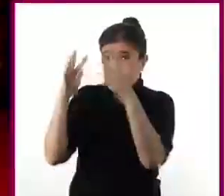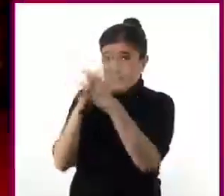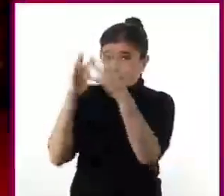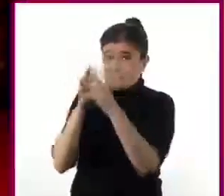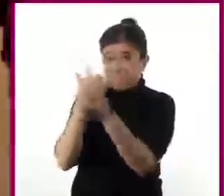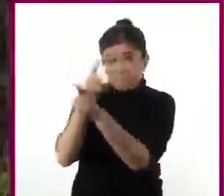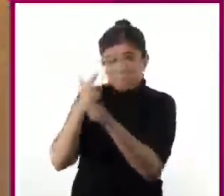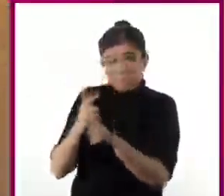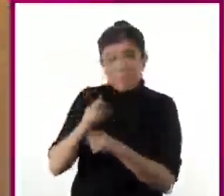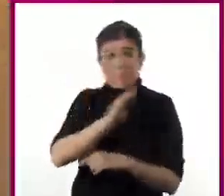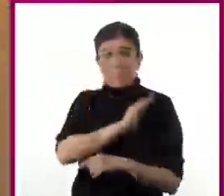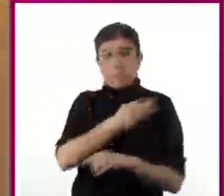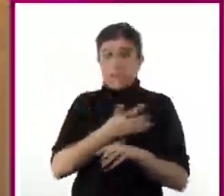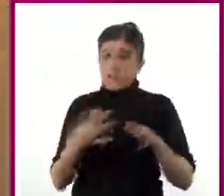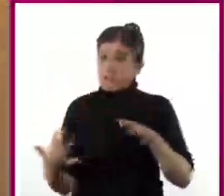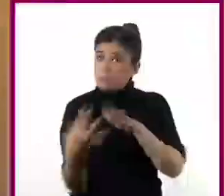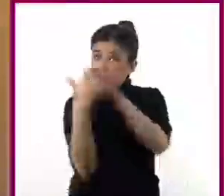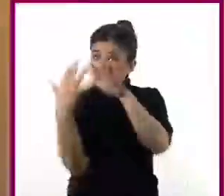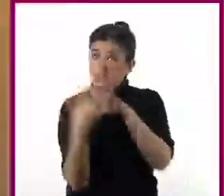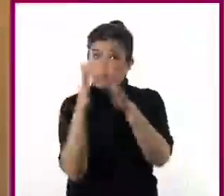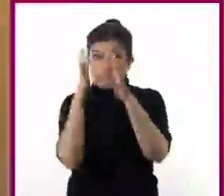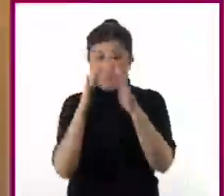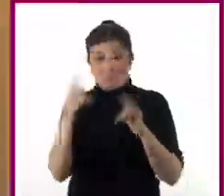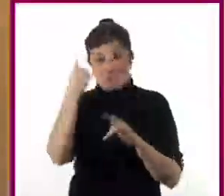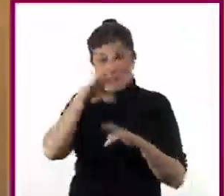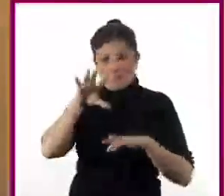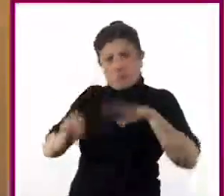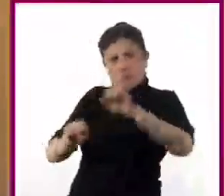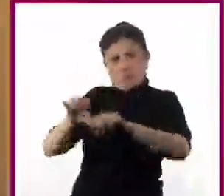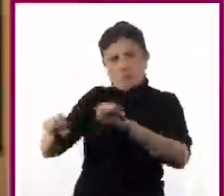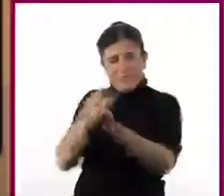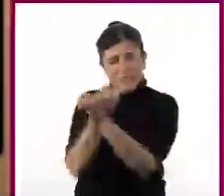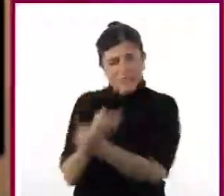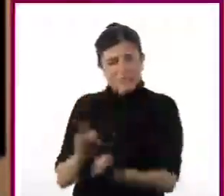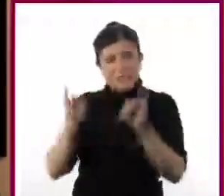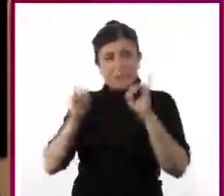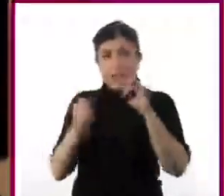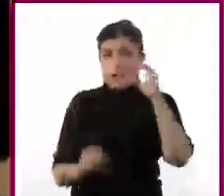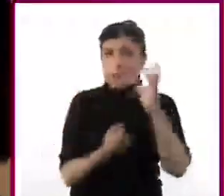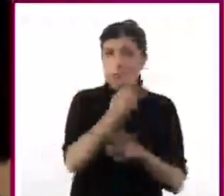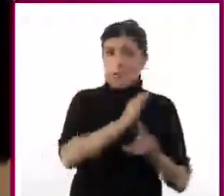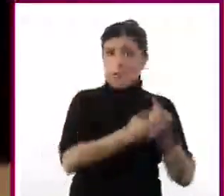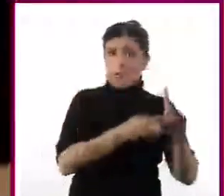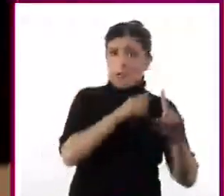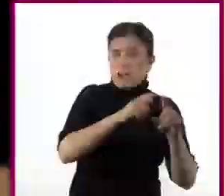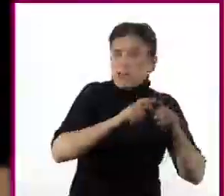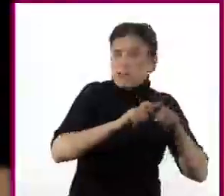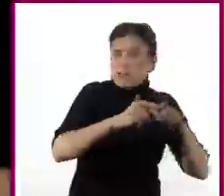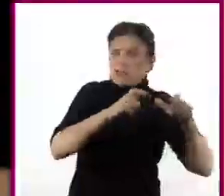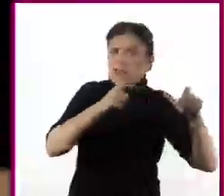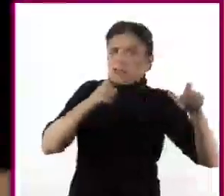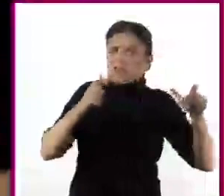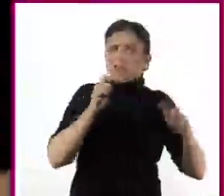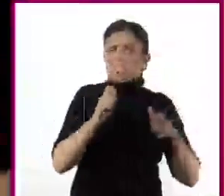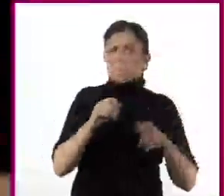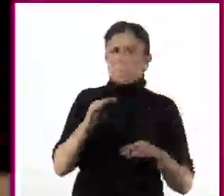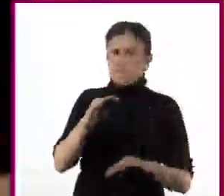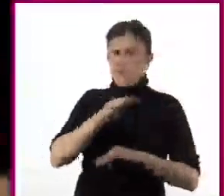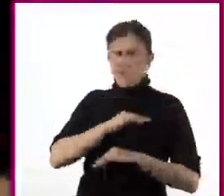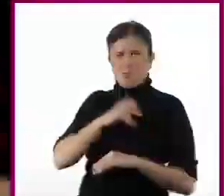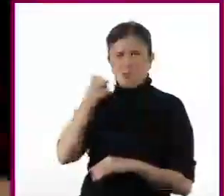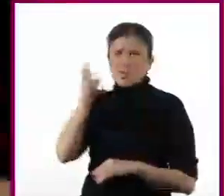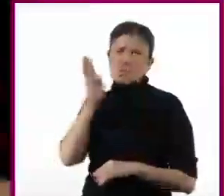donde los españoles peleaban contra los franceses por recobrar su independencia, en Nueva España crecía la inconformidad social por